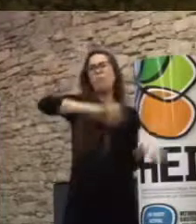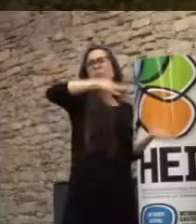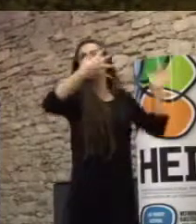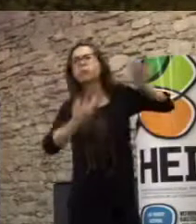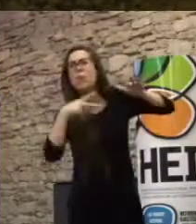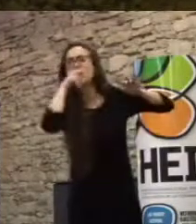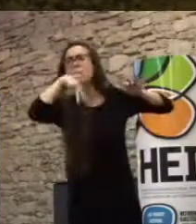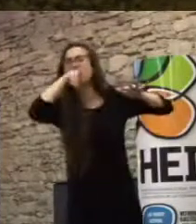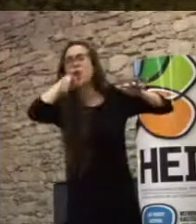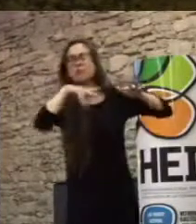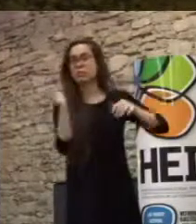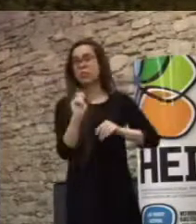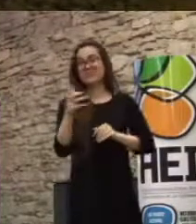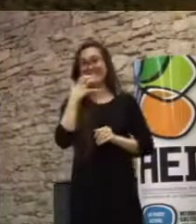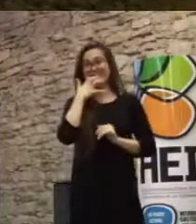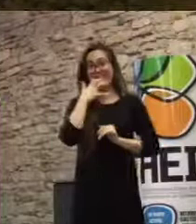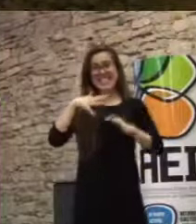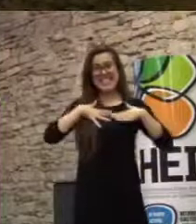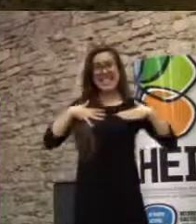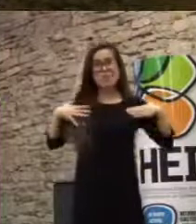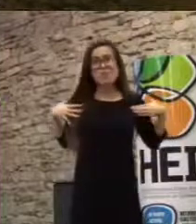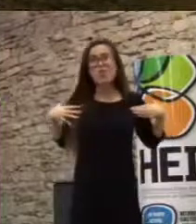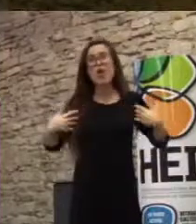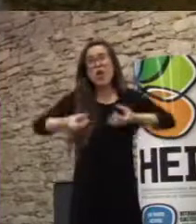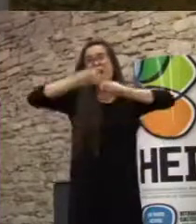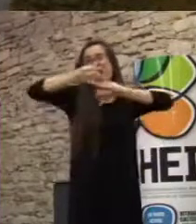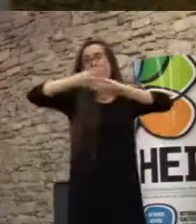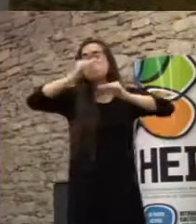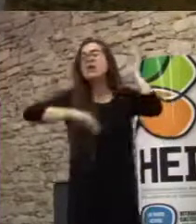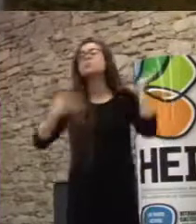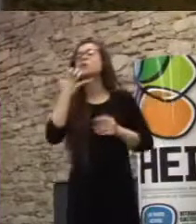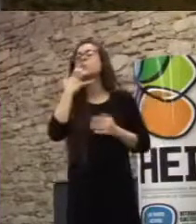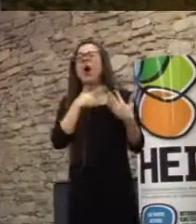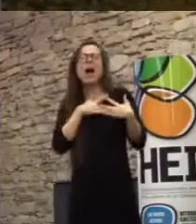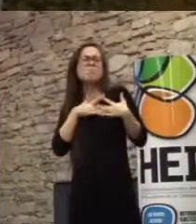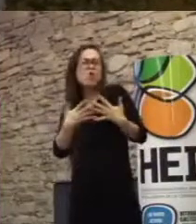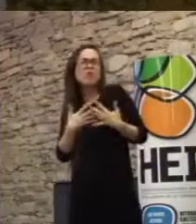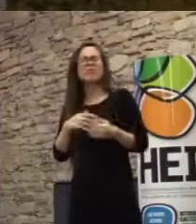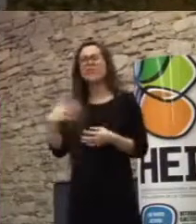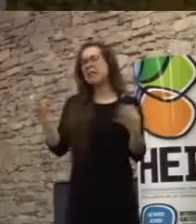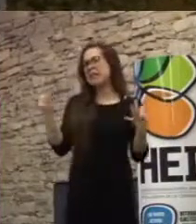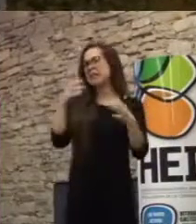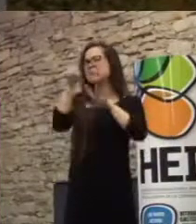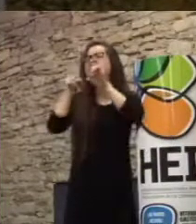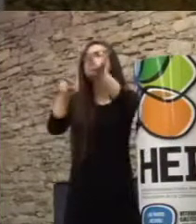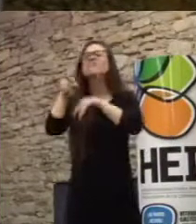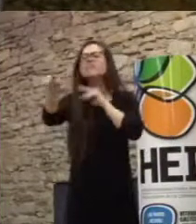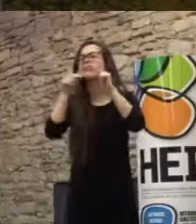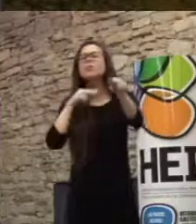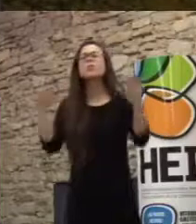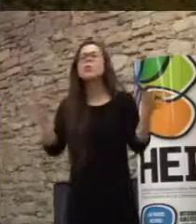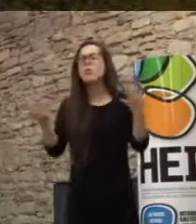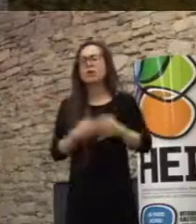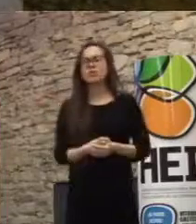menos si entramos en el reino de las emociones porque si yo te pregunto por ejemplo qué es el amor tú qué dirías